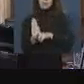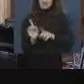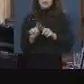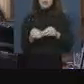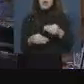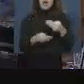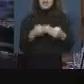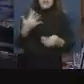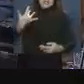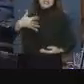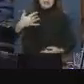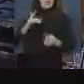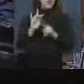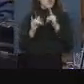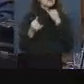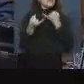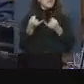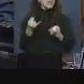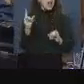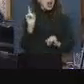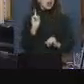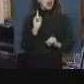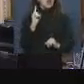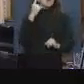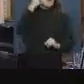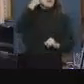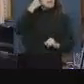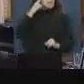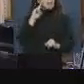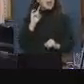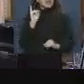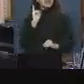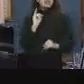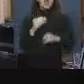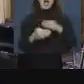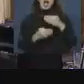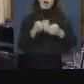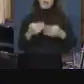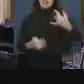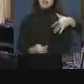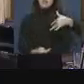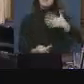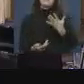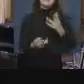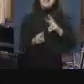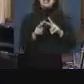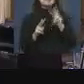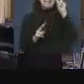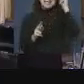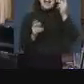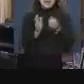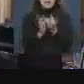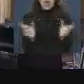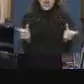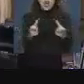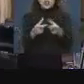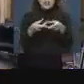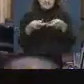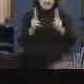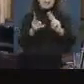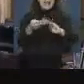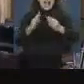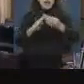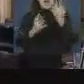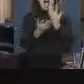paso importante no es el paso definitivo sin lugar a duda pero sí es un paso importante porque crea un consejo que va a permitir que los pueblos estén